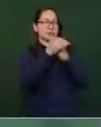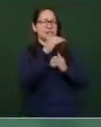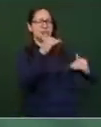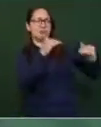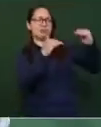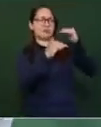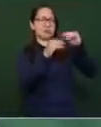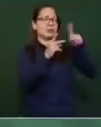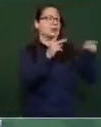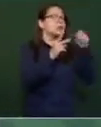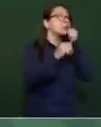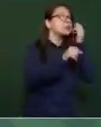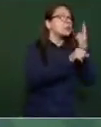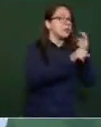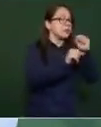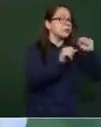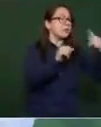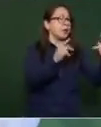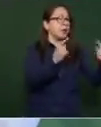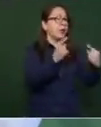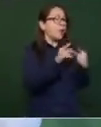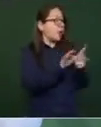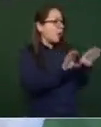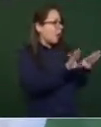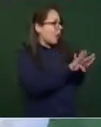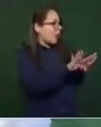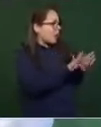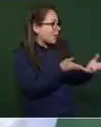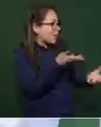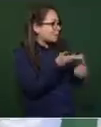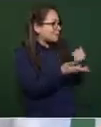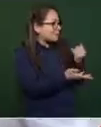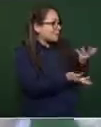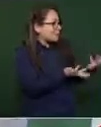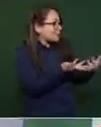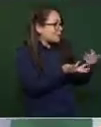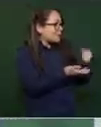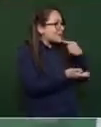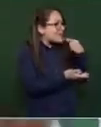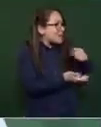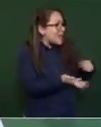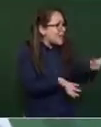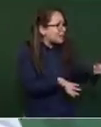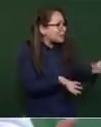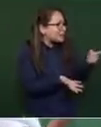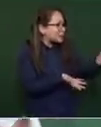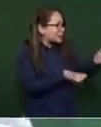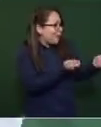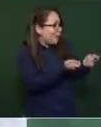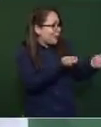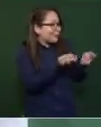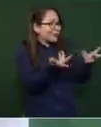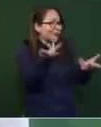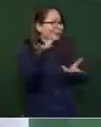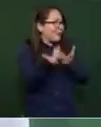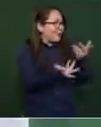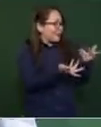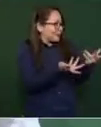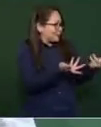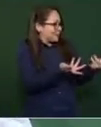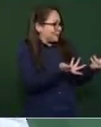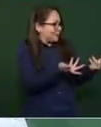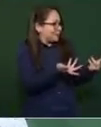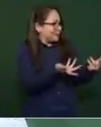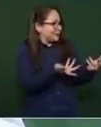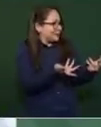pero cómo te quejas si tú vas a manejar la